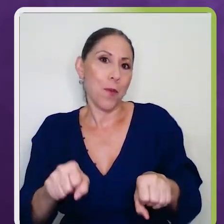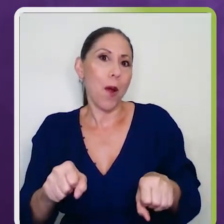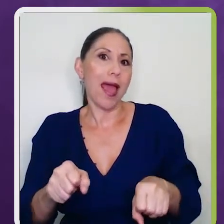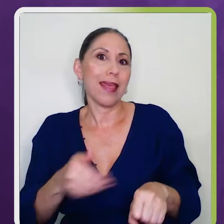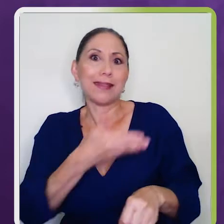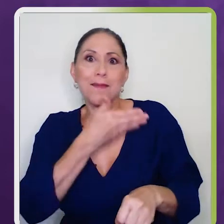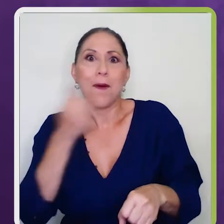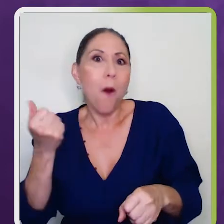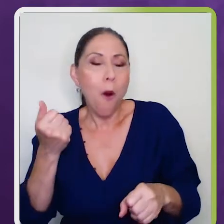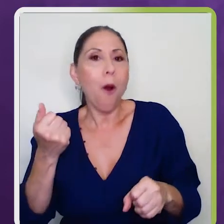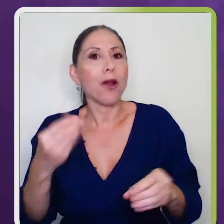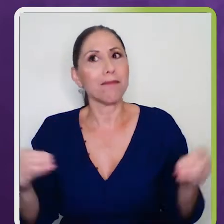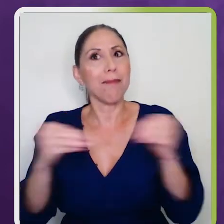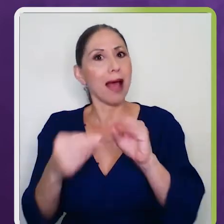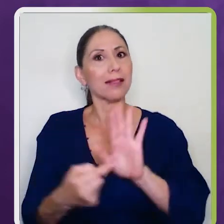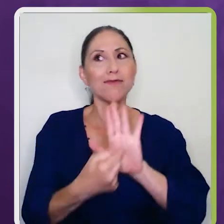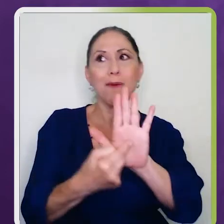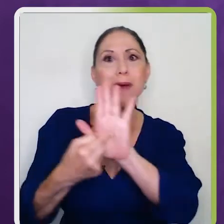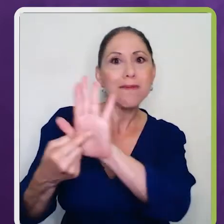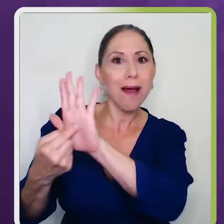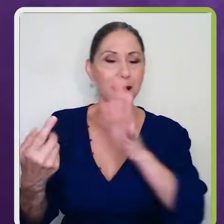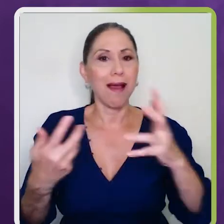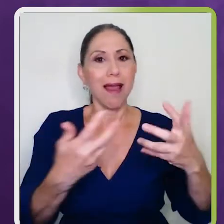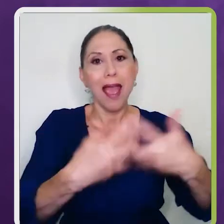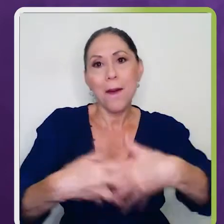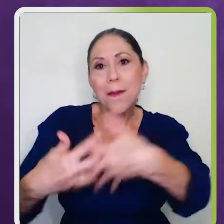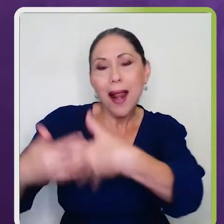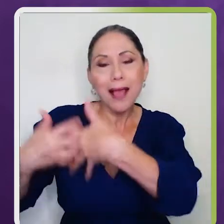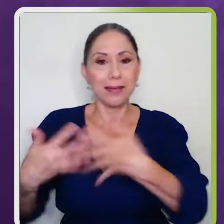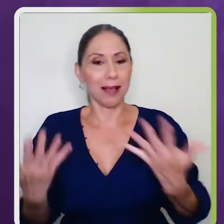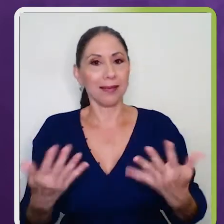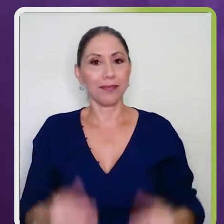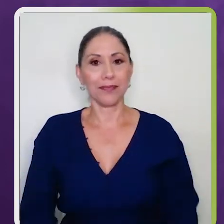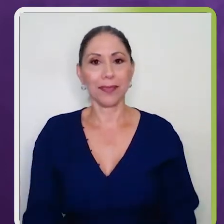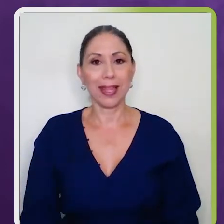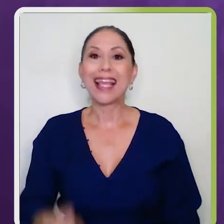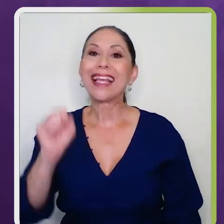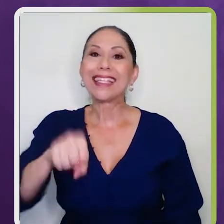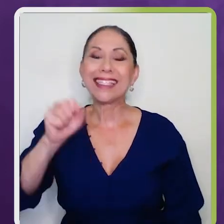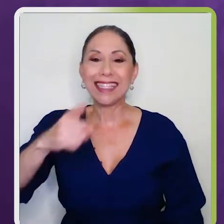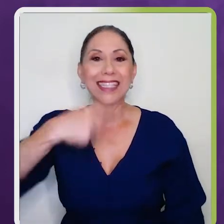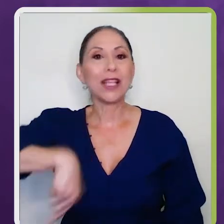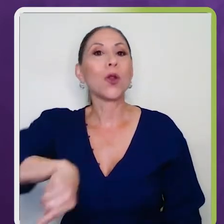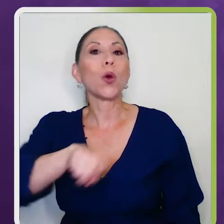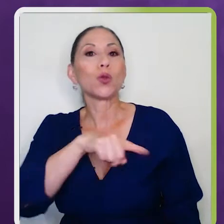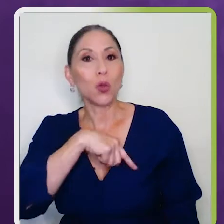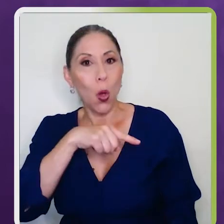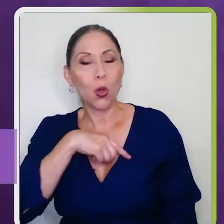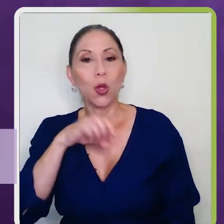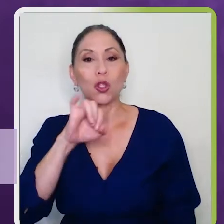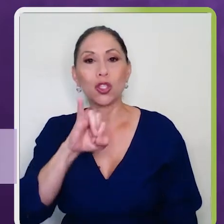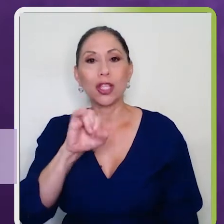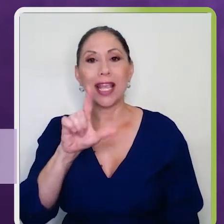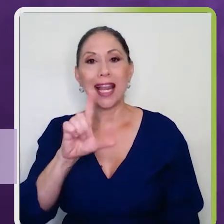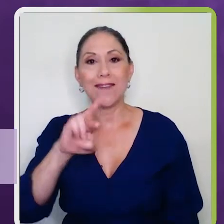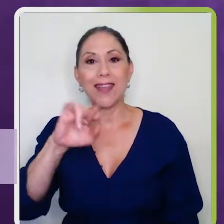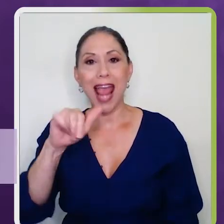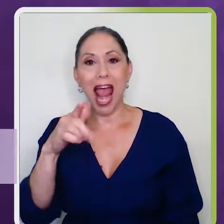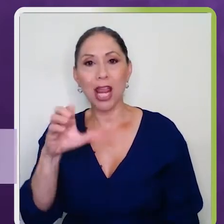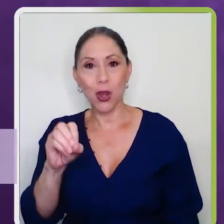atractivo las iniciativas o las empresas que la gente tiene. Sí, nosotros como Il Viaggio Travel hemos apostado